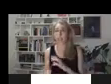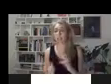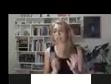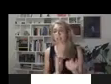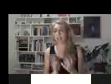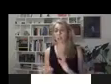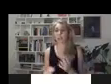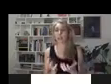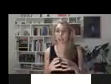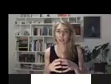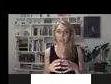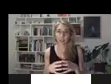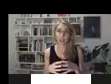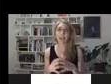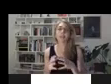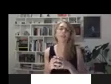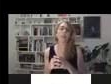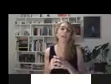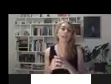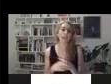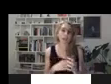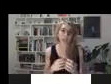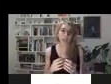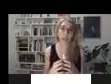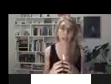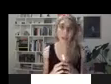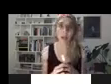medie entre estos agentes para poder